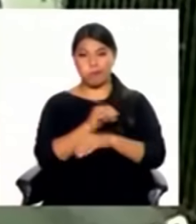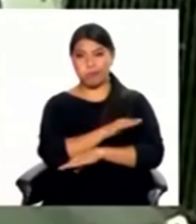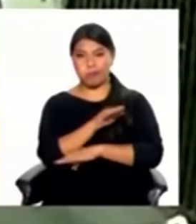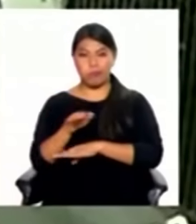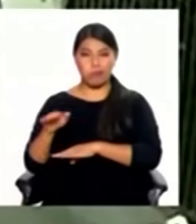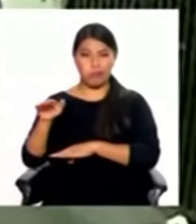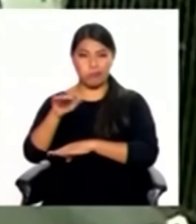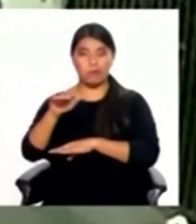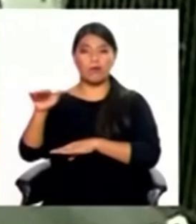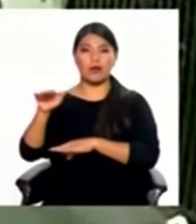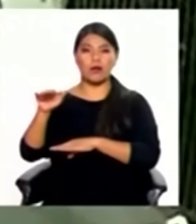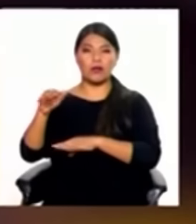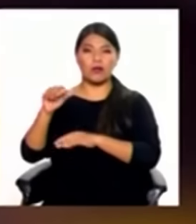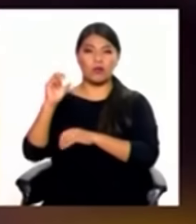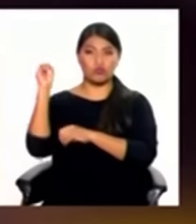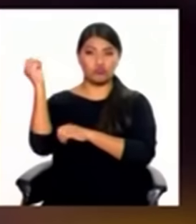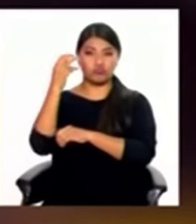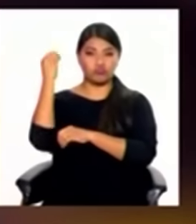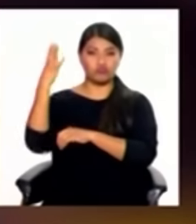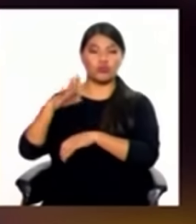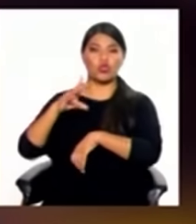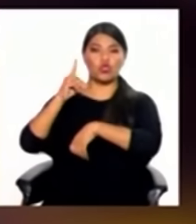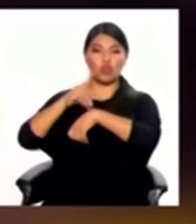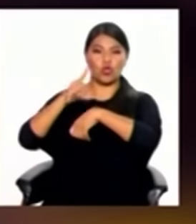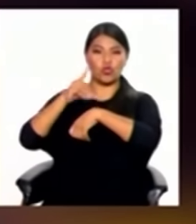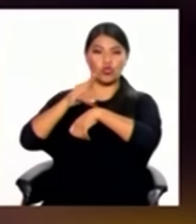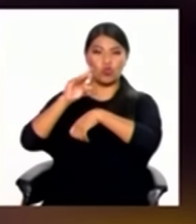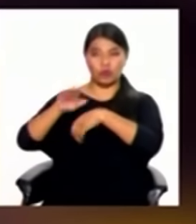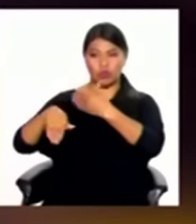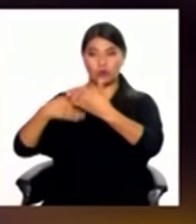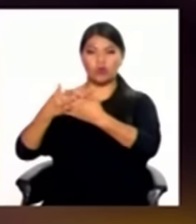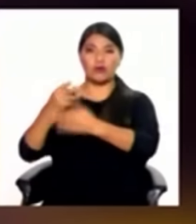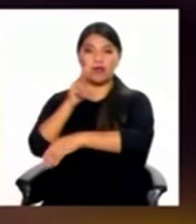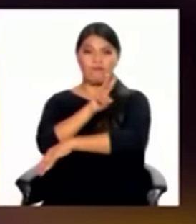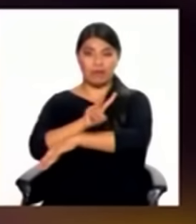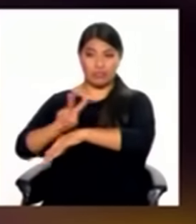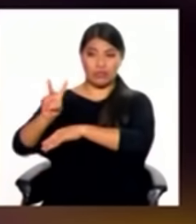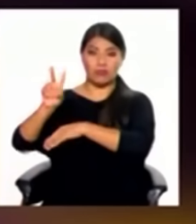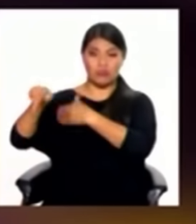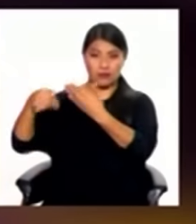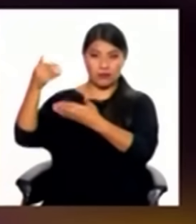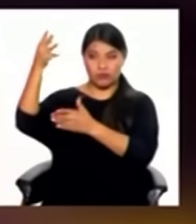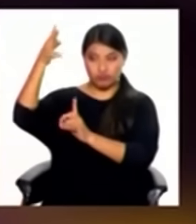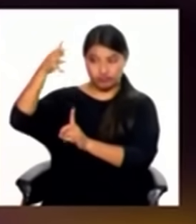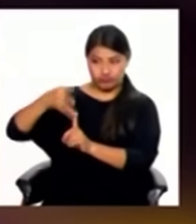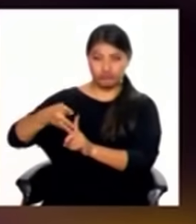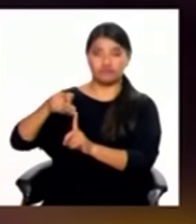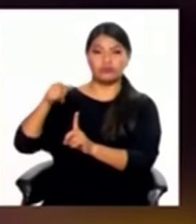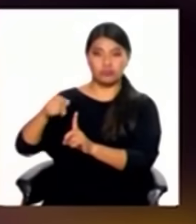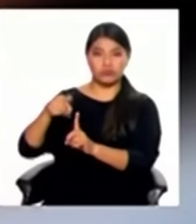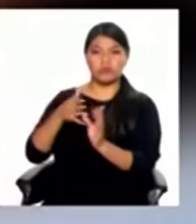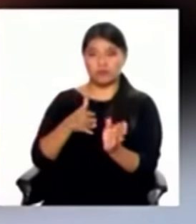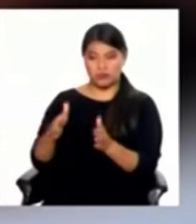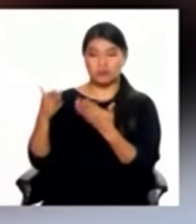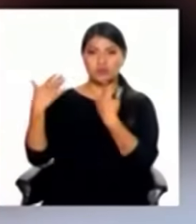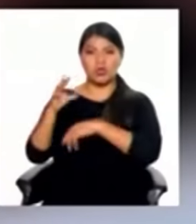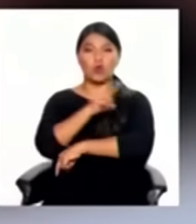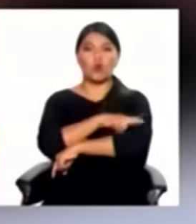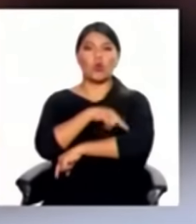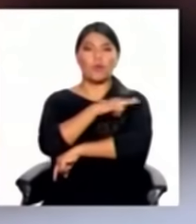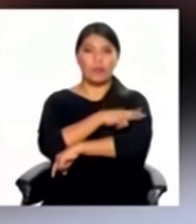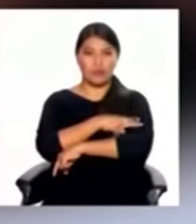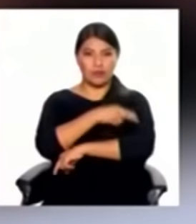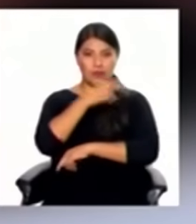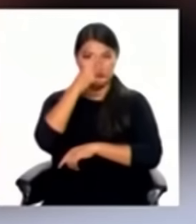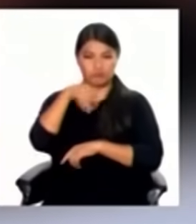Piedra al médico legista de Ventanilla. Ha regresado y ahorita actualmente está en el hospital.